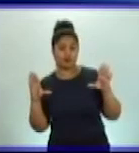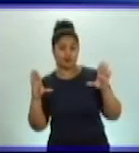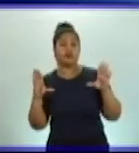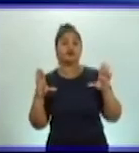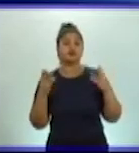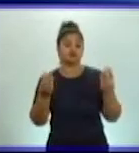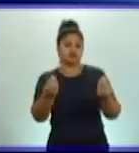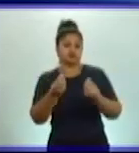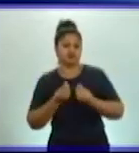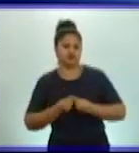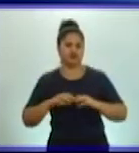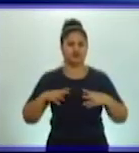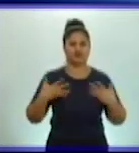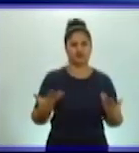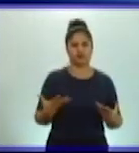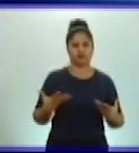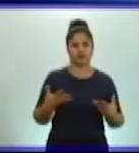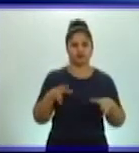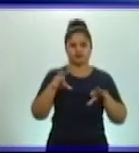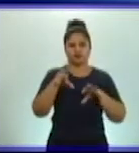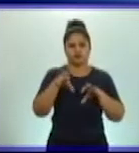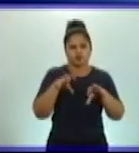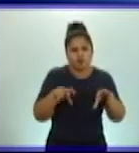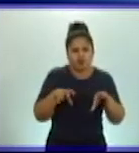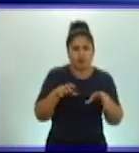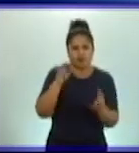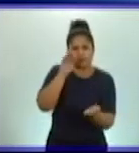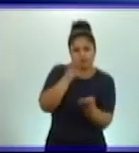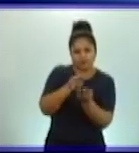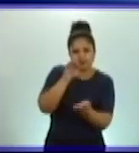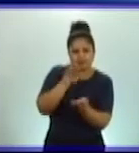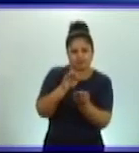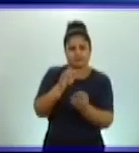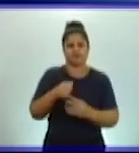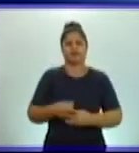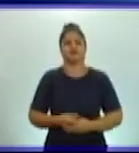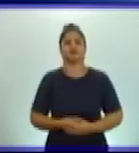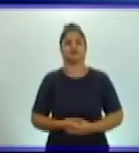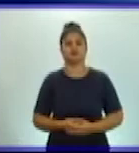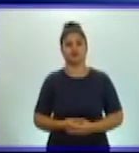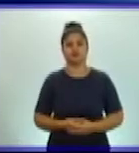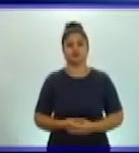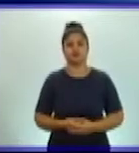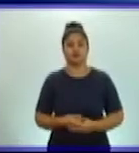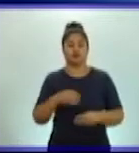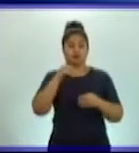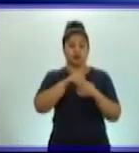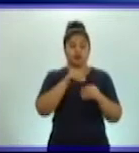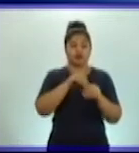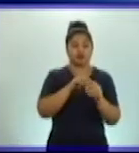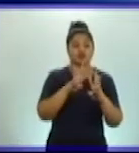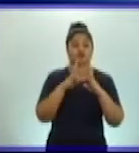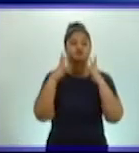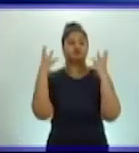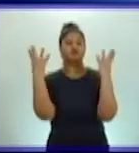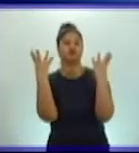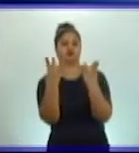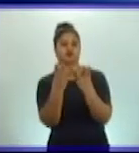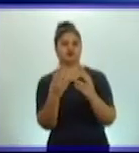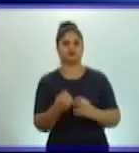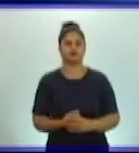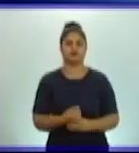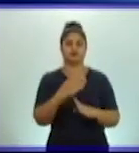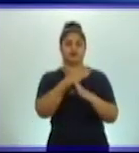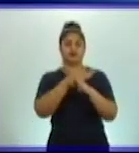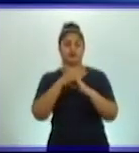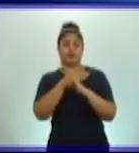una mañana, de al mediodía, del anochecer. Estamos hablando, por supuesto, del decursar del tiempo. Y hay algo